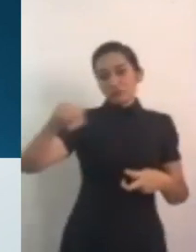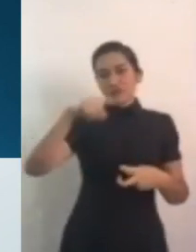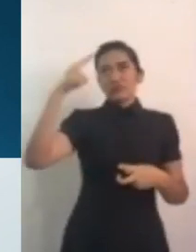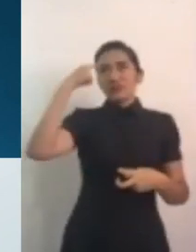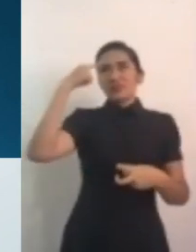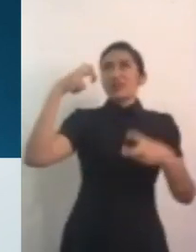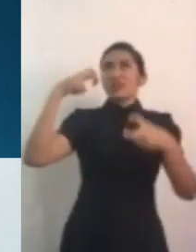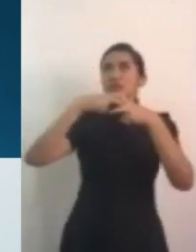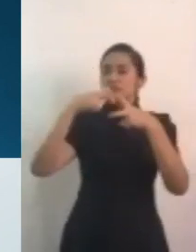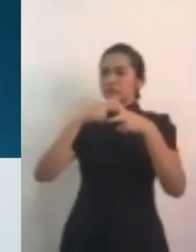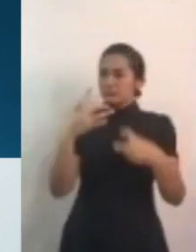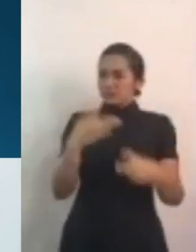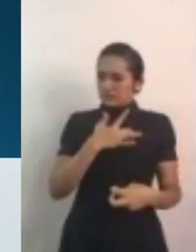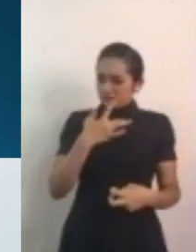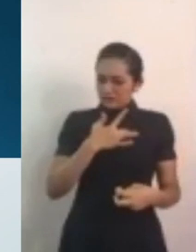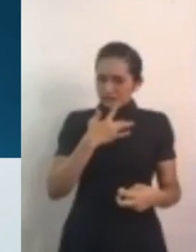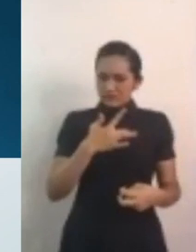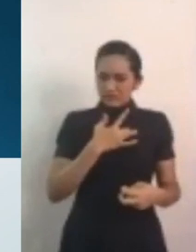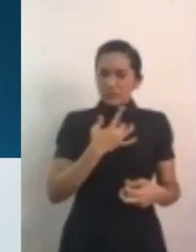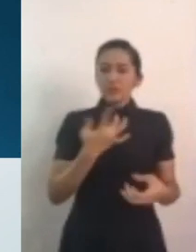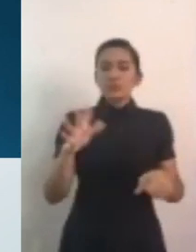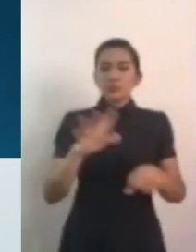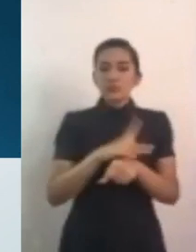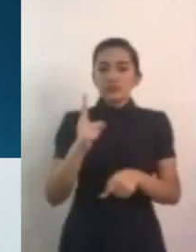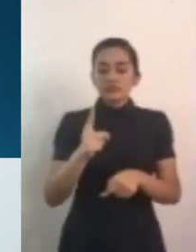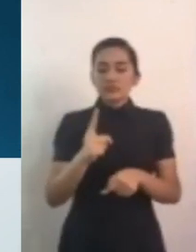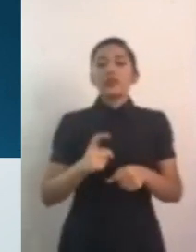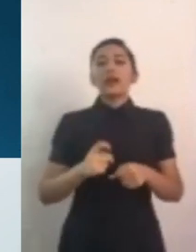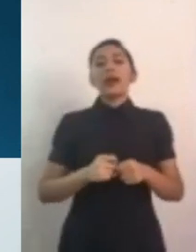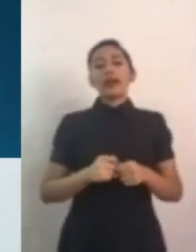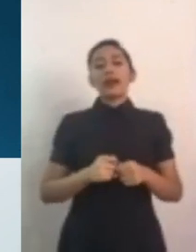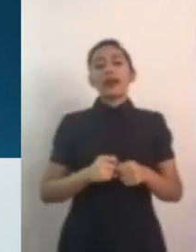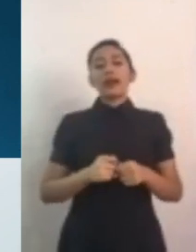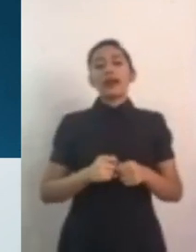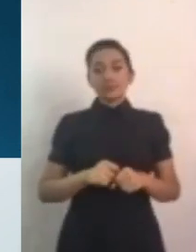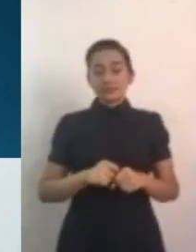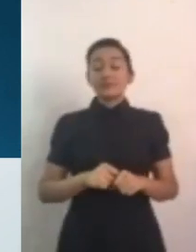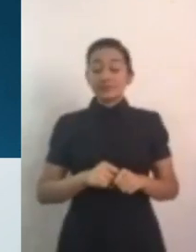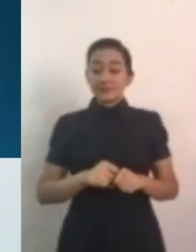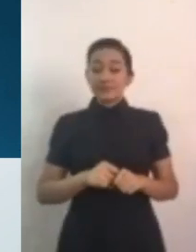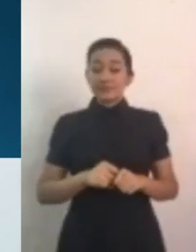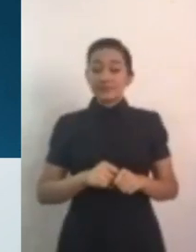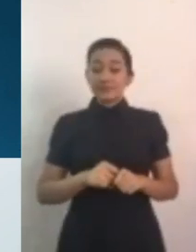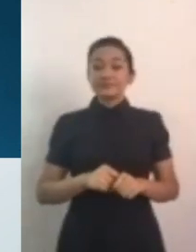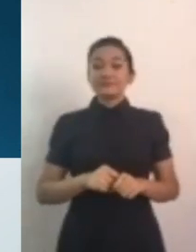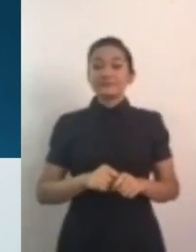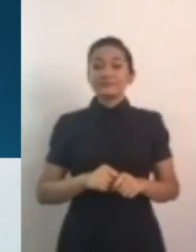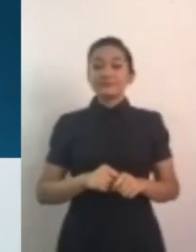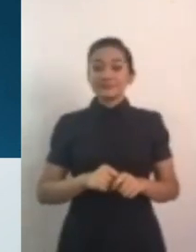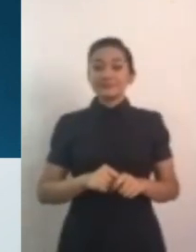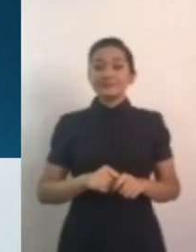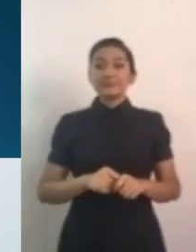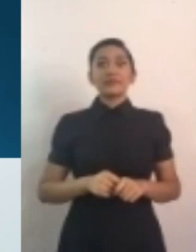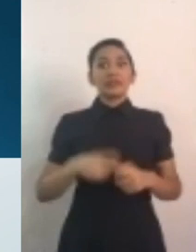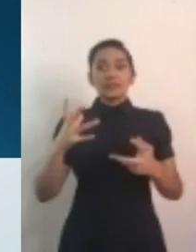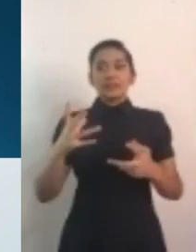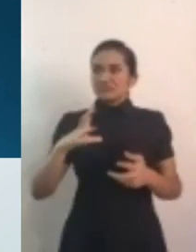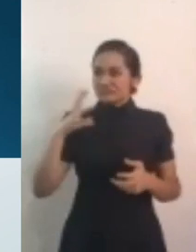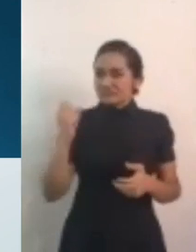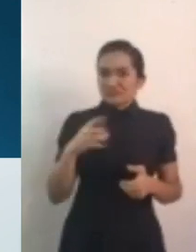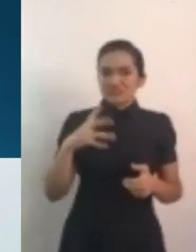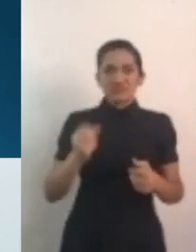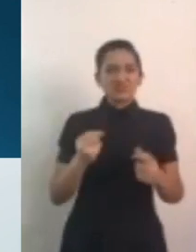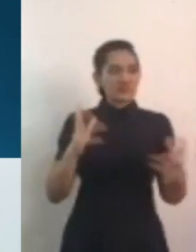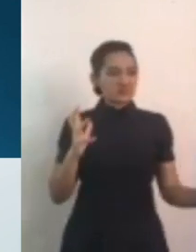cuando tiene precisamente valores medios. En estos valores medios echamos mano más de los recursos, nos